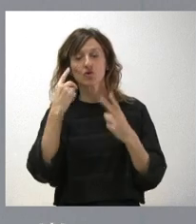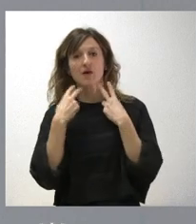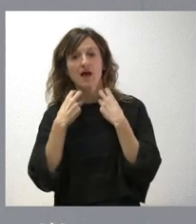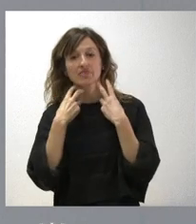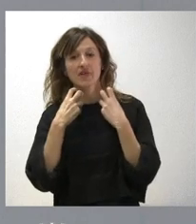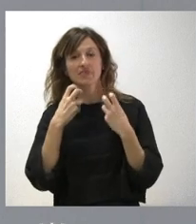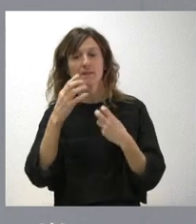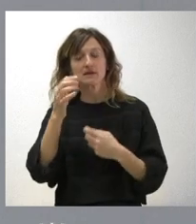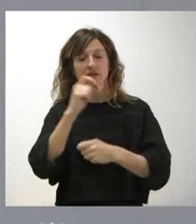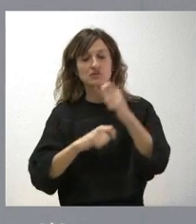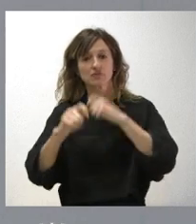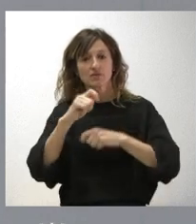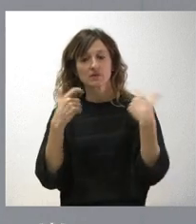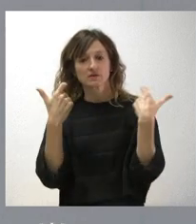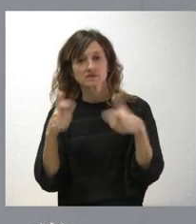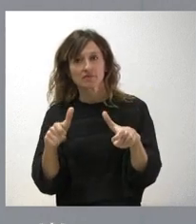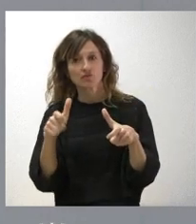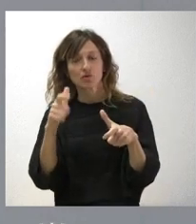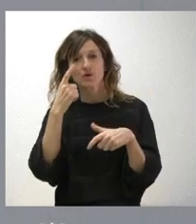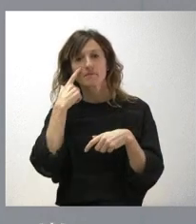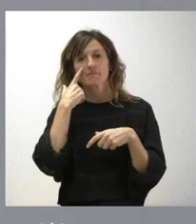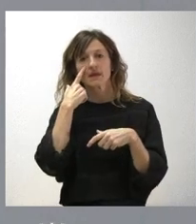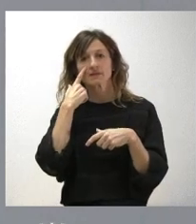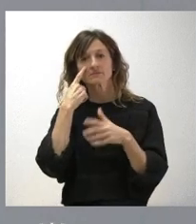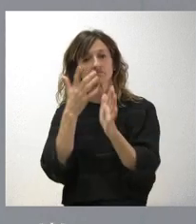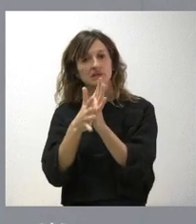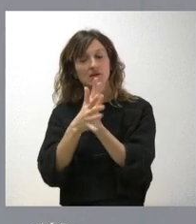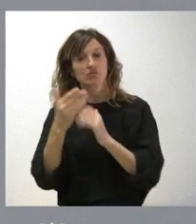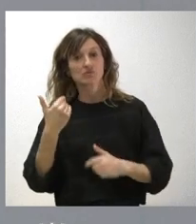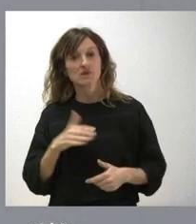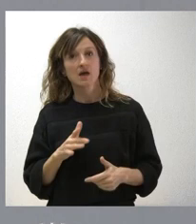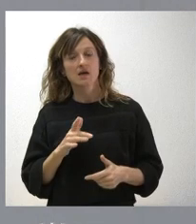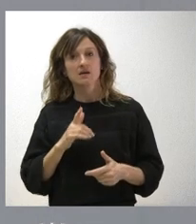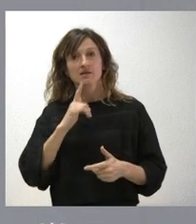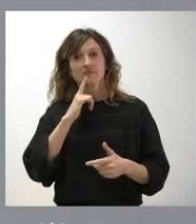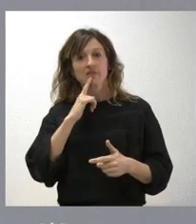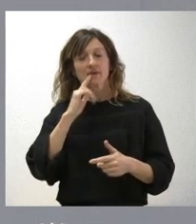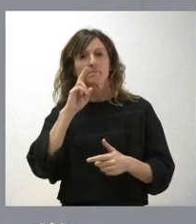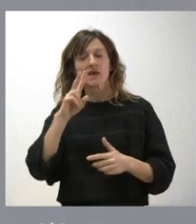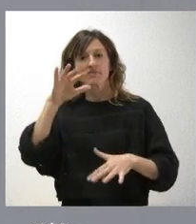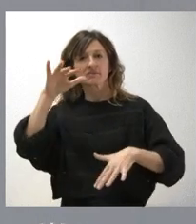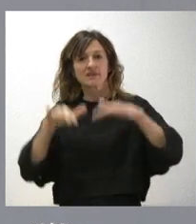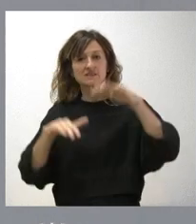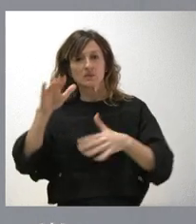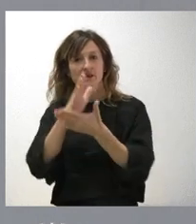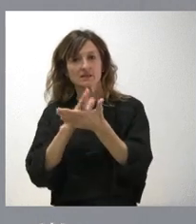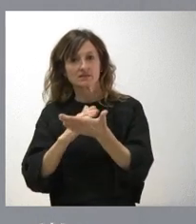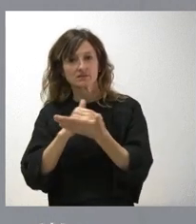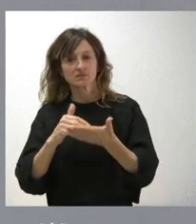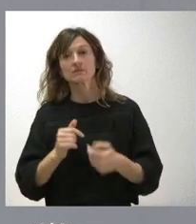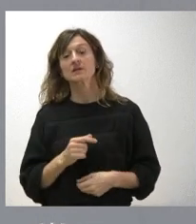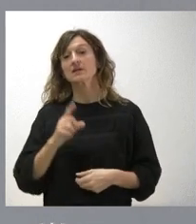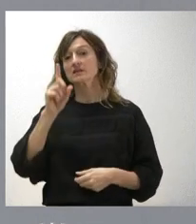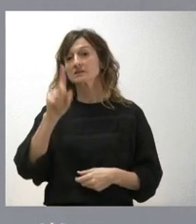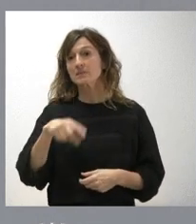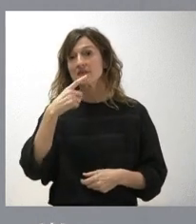asociaciones que entienden del sector están poniendo de manifiesto que lo que se plantea es una Clara desigualdad entre comunidades autónomas y hablan incluso